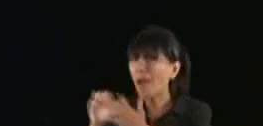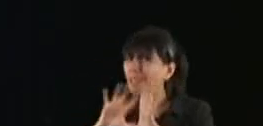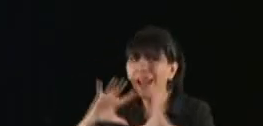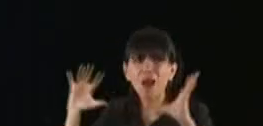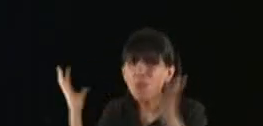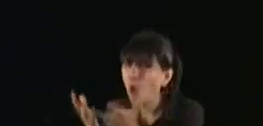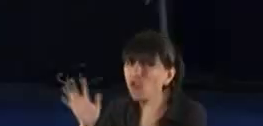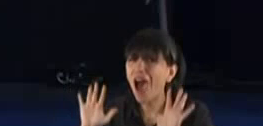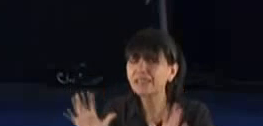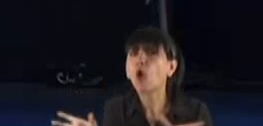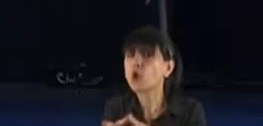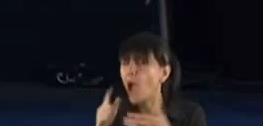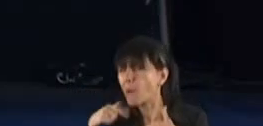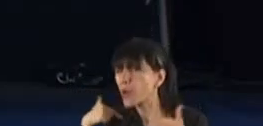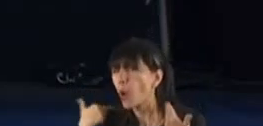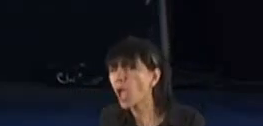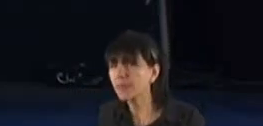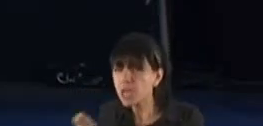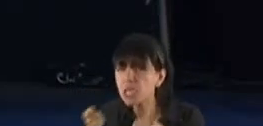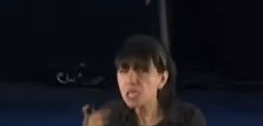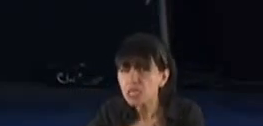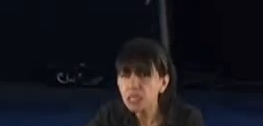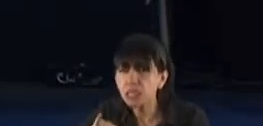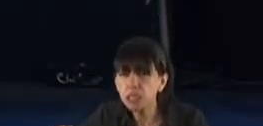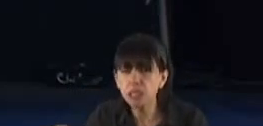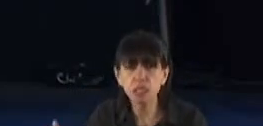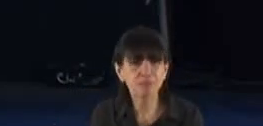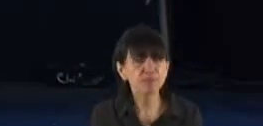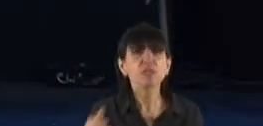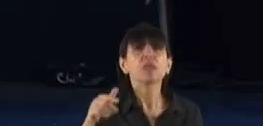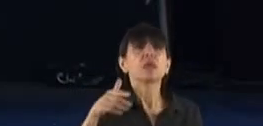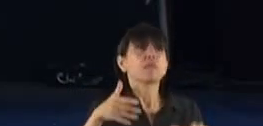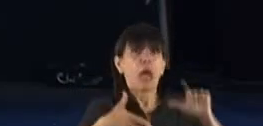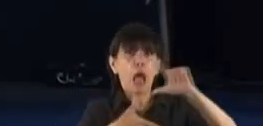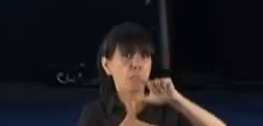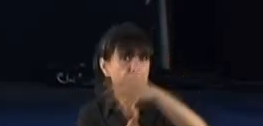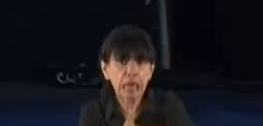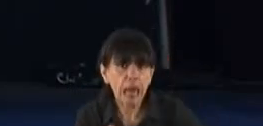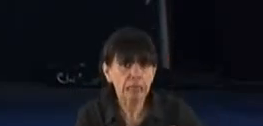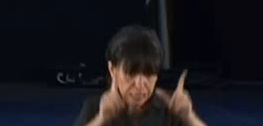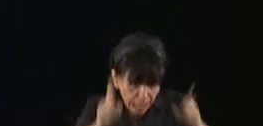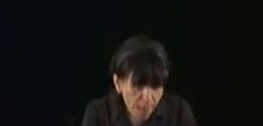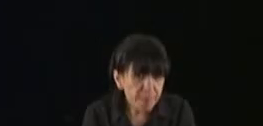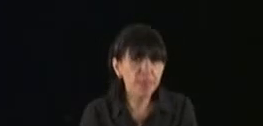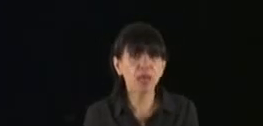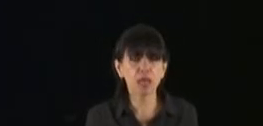en cualquier rincón de Europa está pasando, pasa en América Latina.